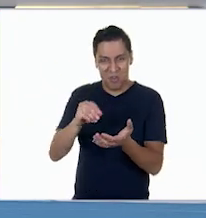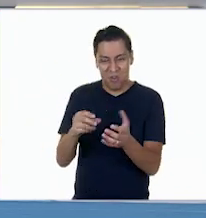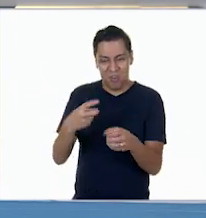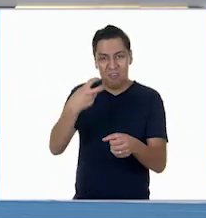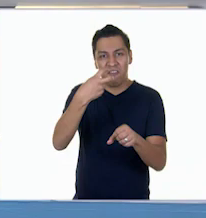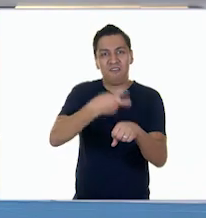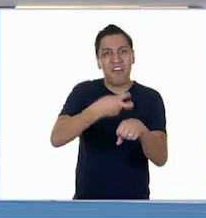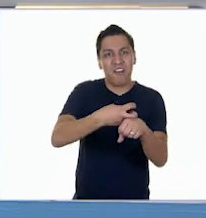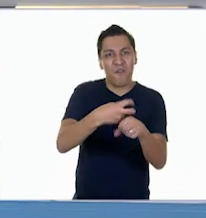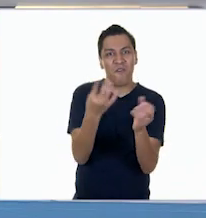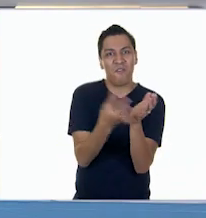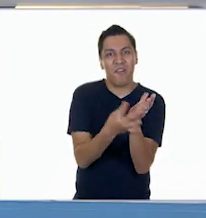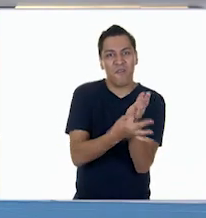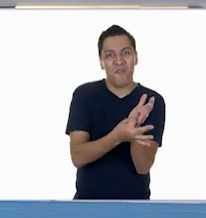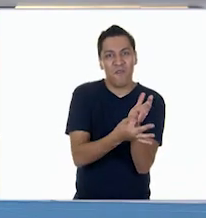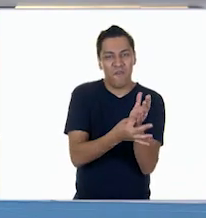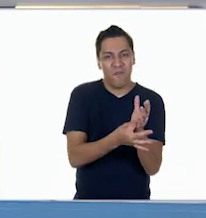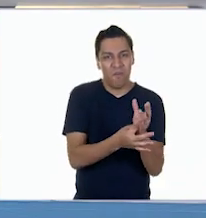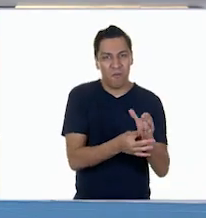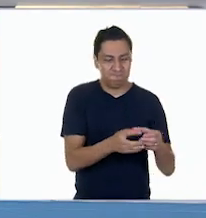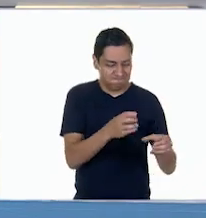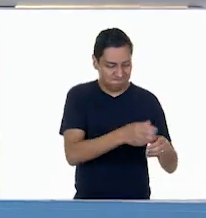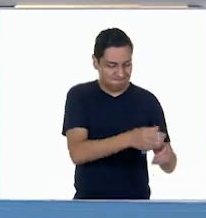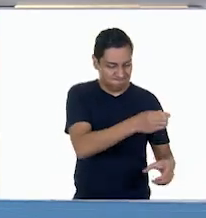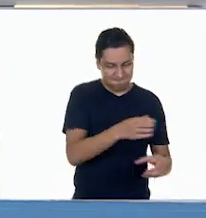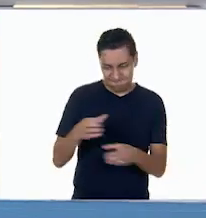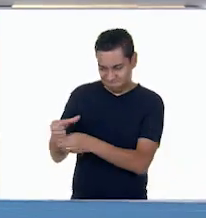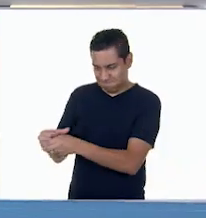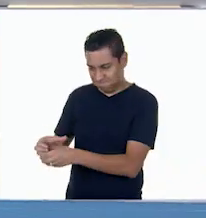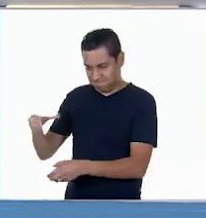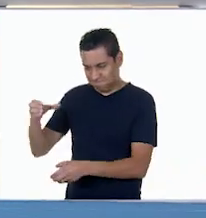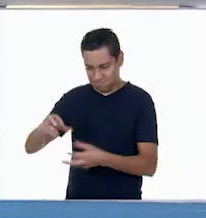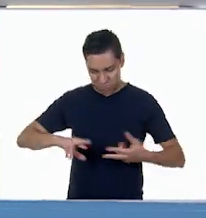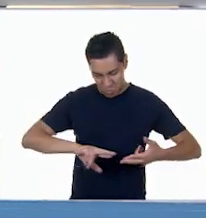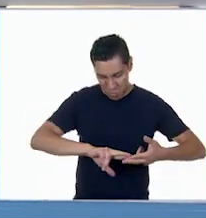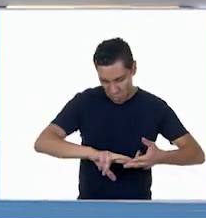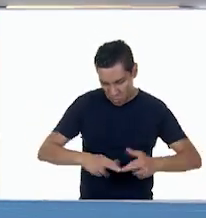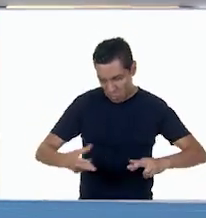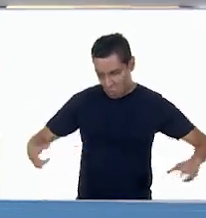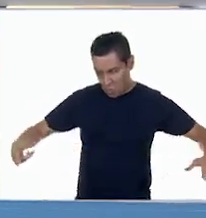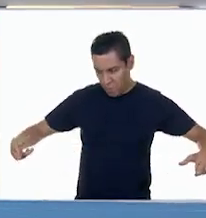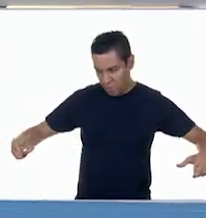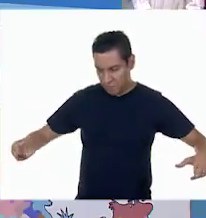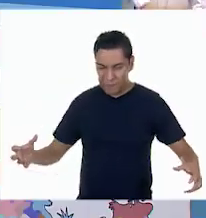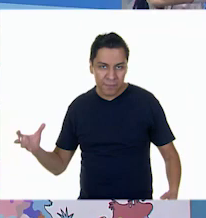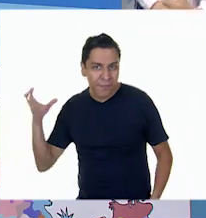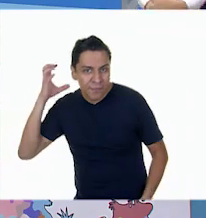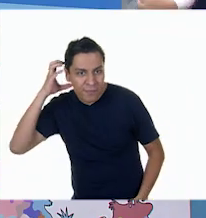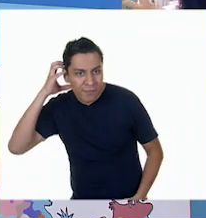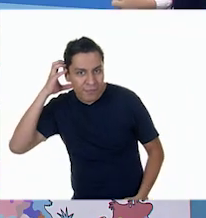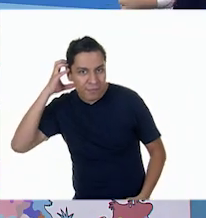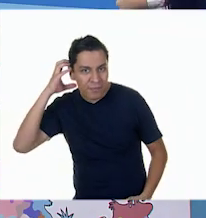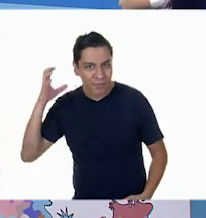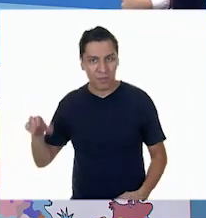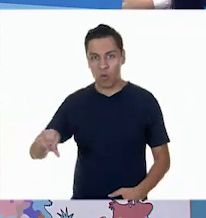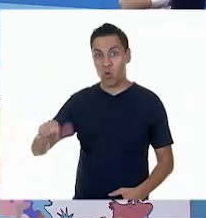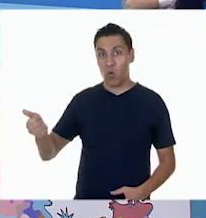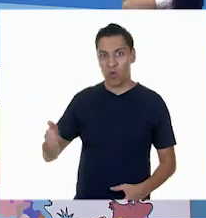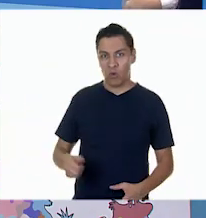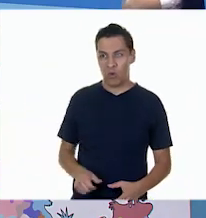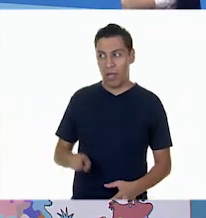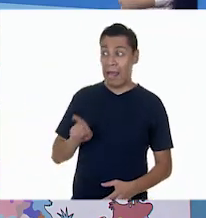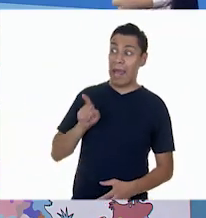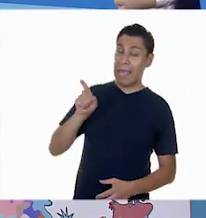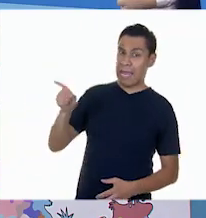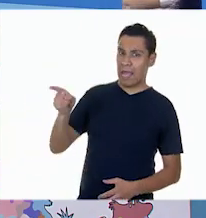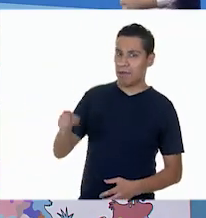Pues que ha llegado el momento del dato. ¡Dato! ¡Interesante! Claro, ahora les